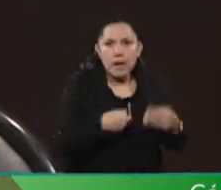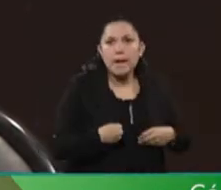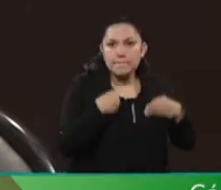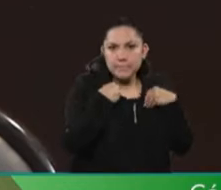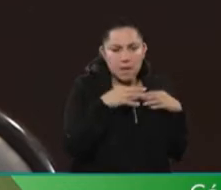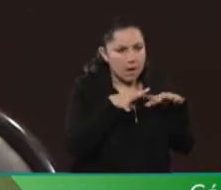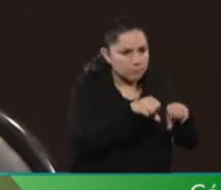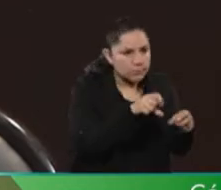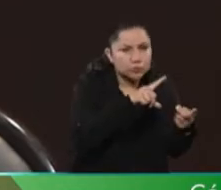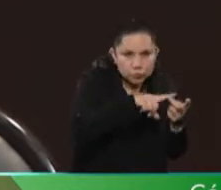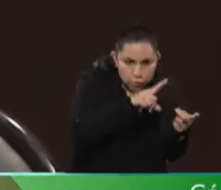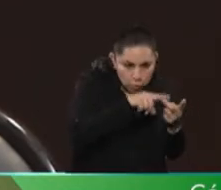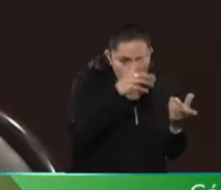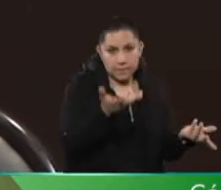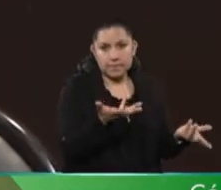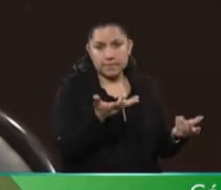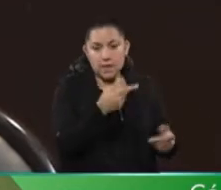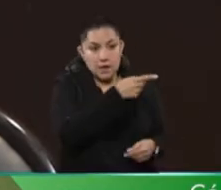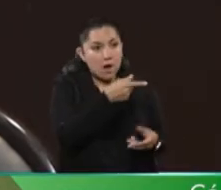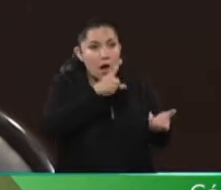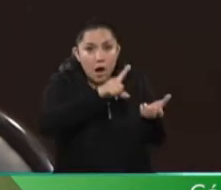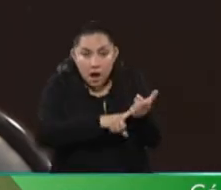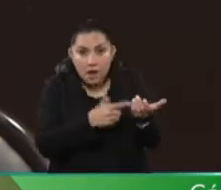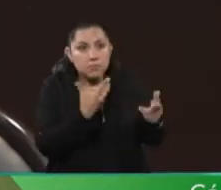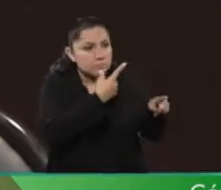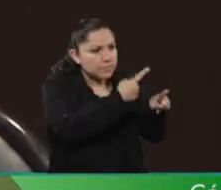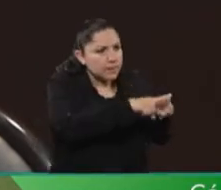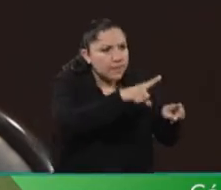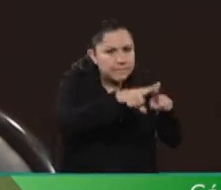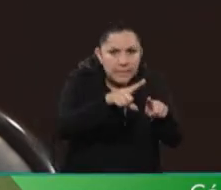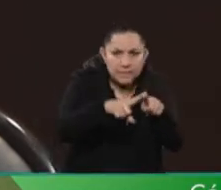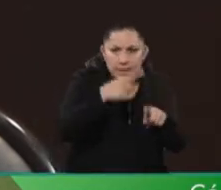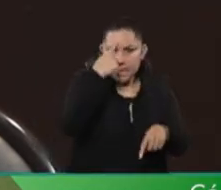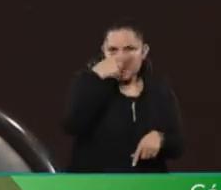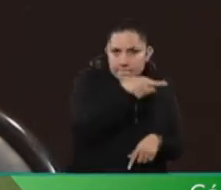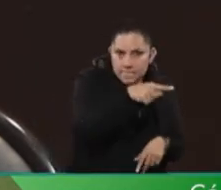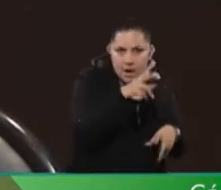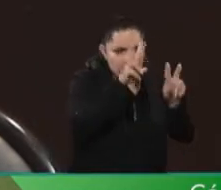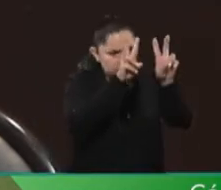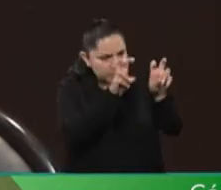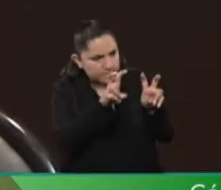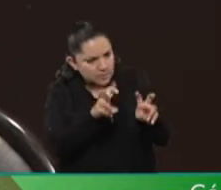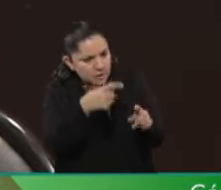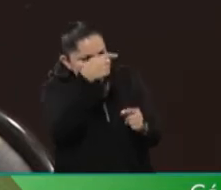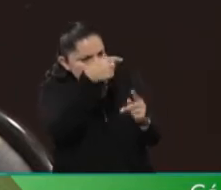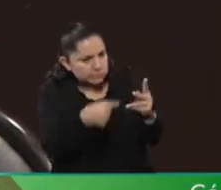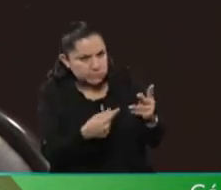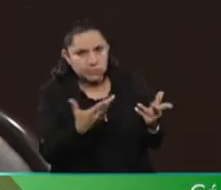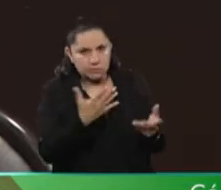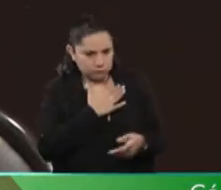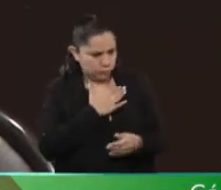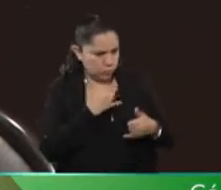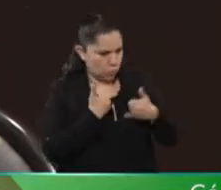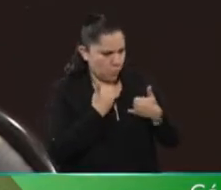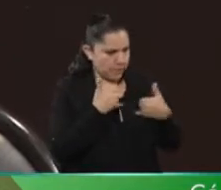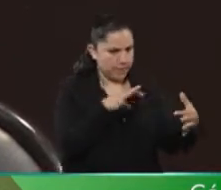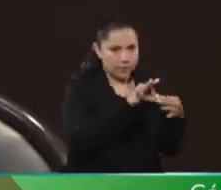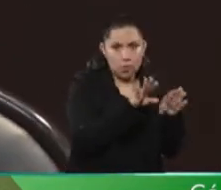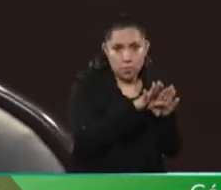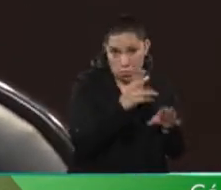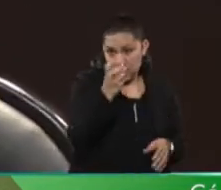ingresos las tasas de interés han hecho que aspirar a tener una propiedad como joven sea prácticamente